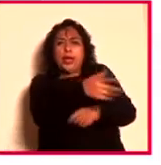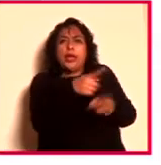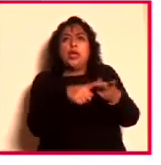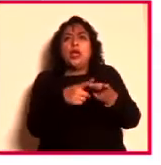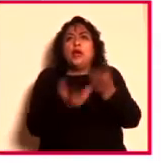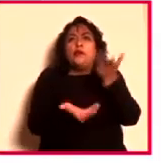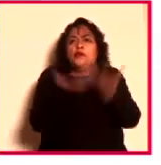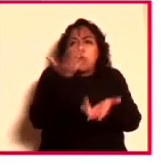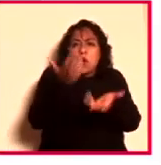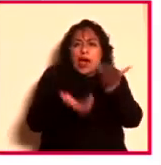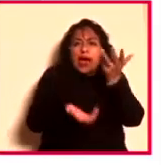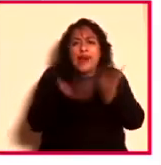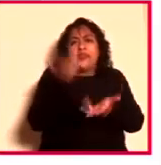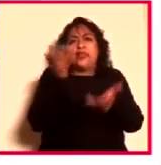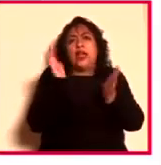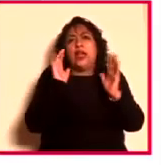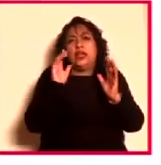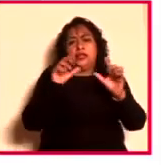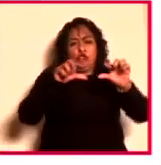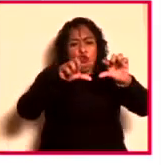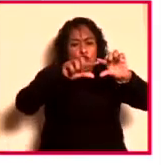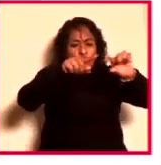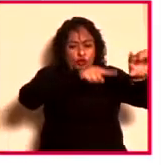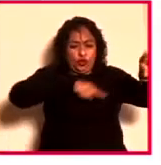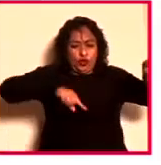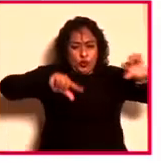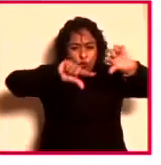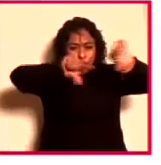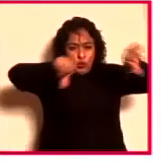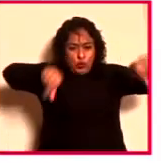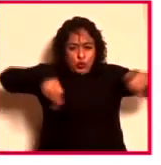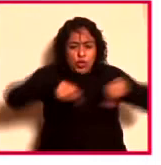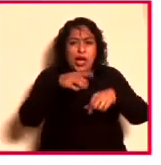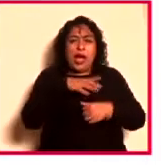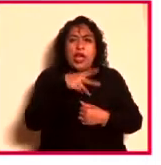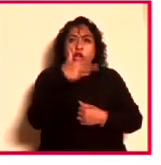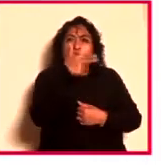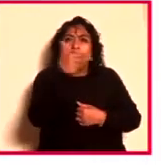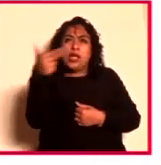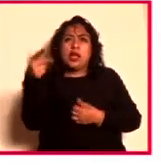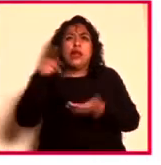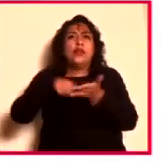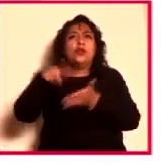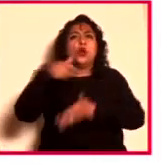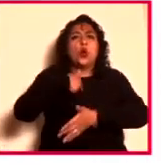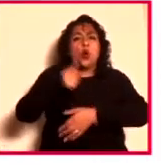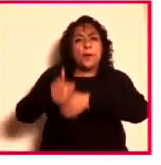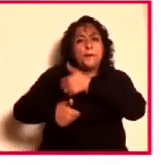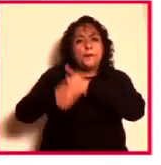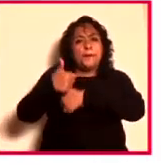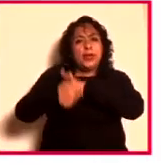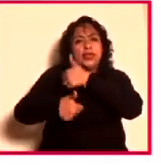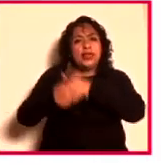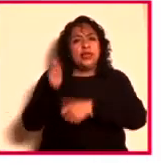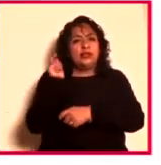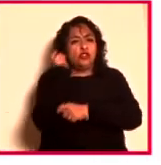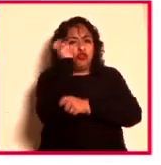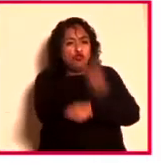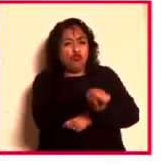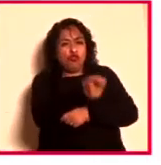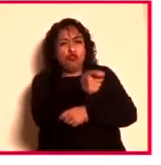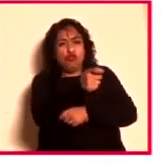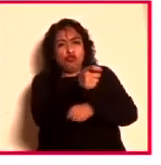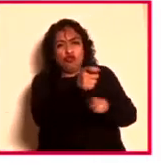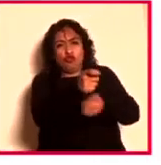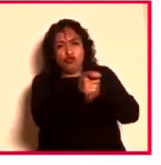de fogatas, en lo que es la orilla, alrededor de los hoteles, hay competencia de pesca, hay